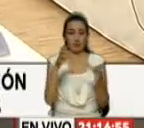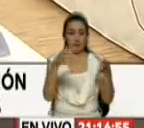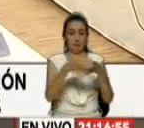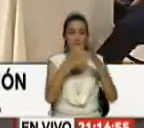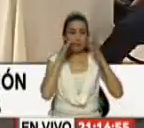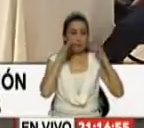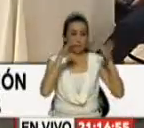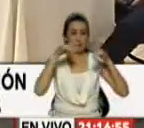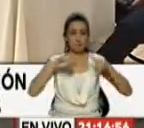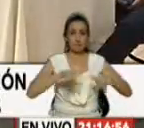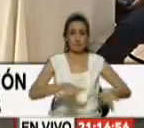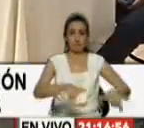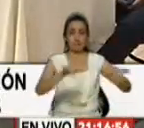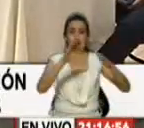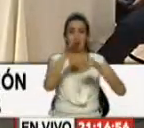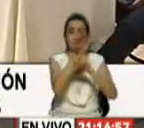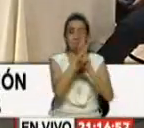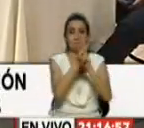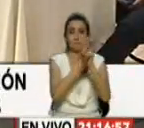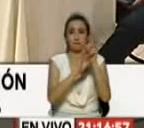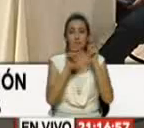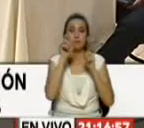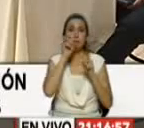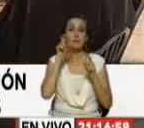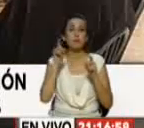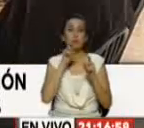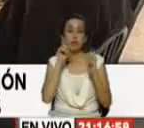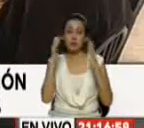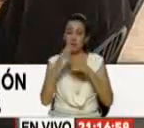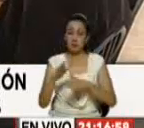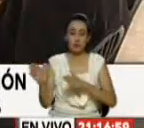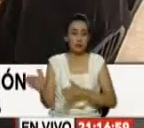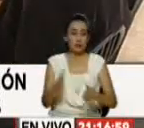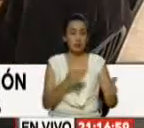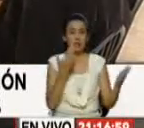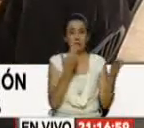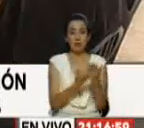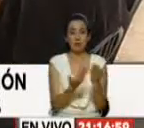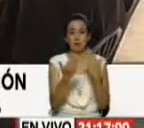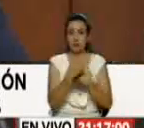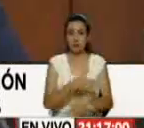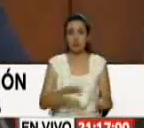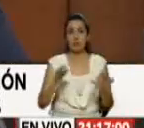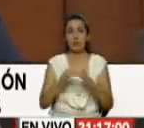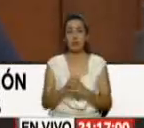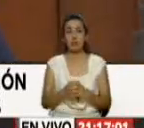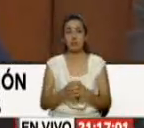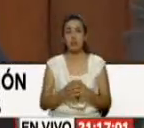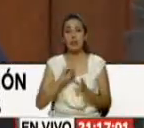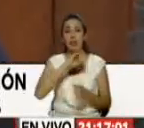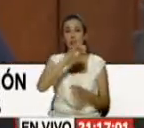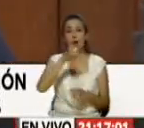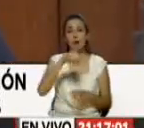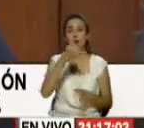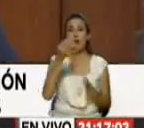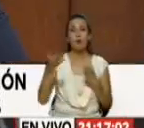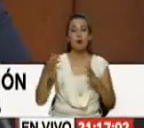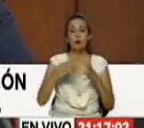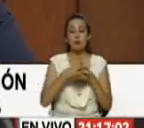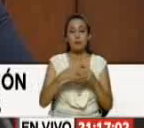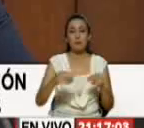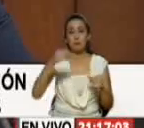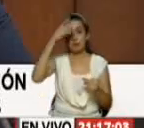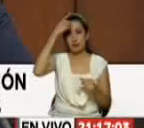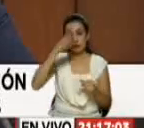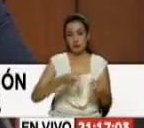dar seguimiento a los casos de abuso sexual en contra de menores de edad llega a etapa de definiciones. Este jueves aprobó una resolución condenando